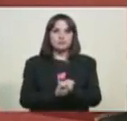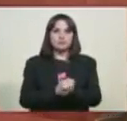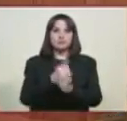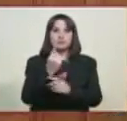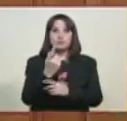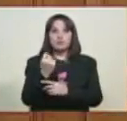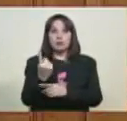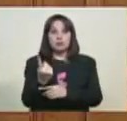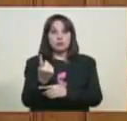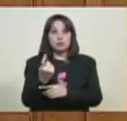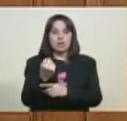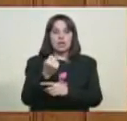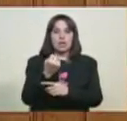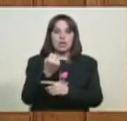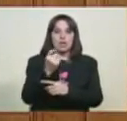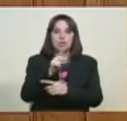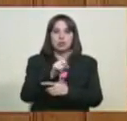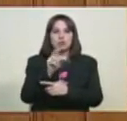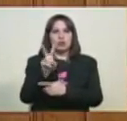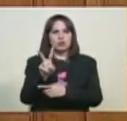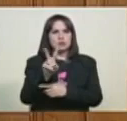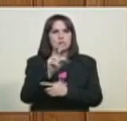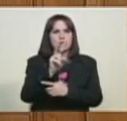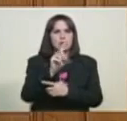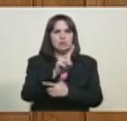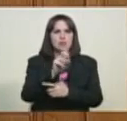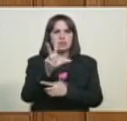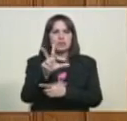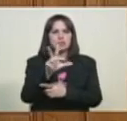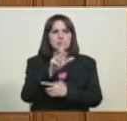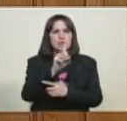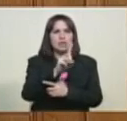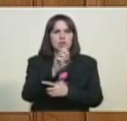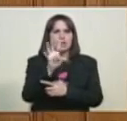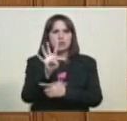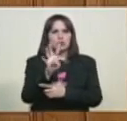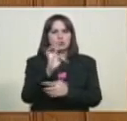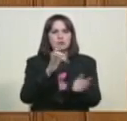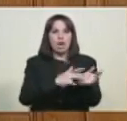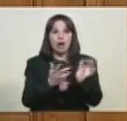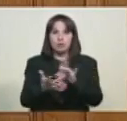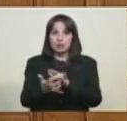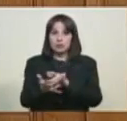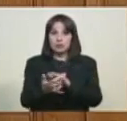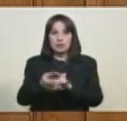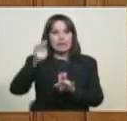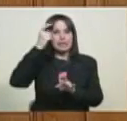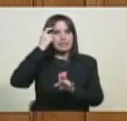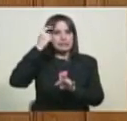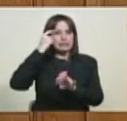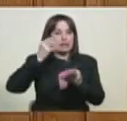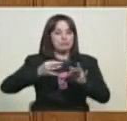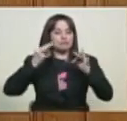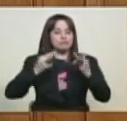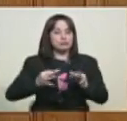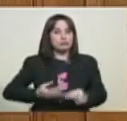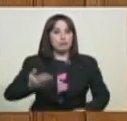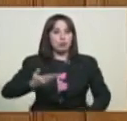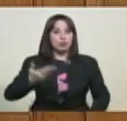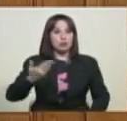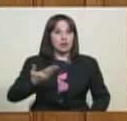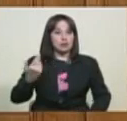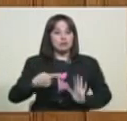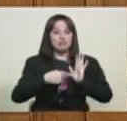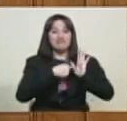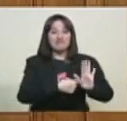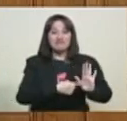11, 12, 13, 14 de abril, fechas estelares que